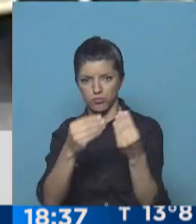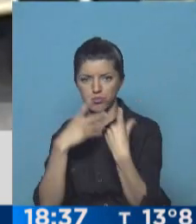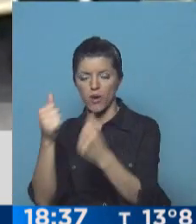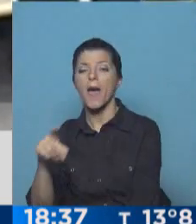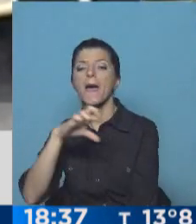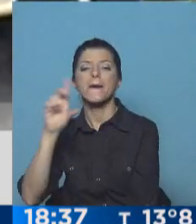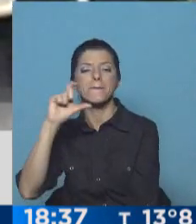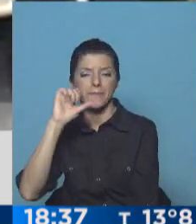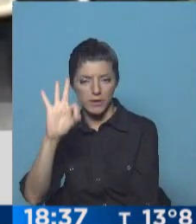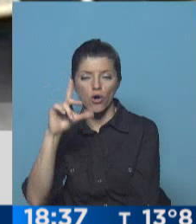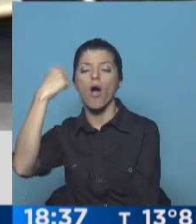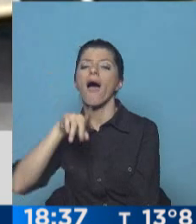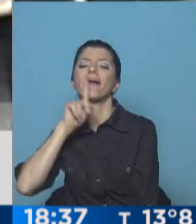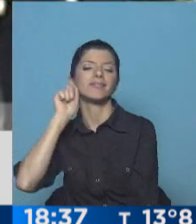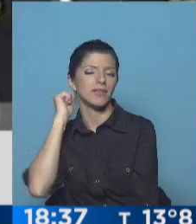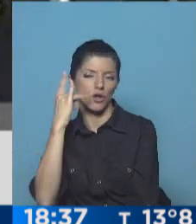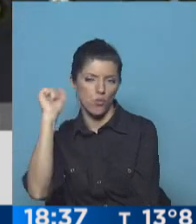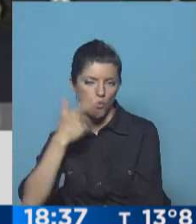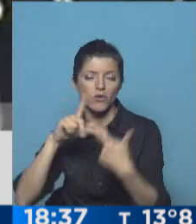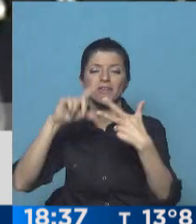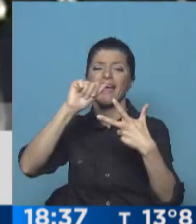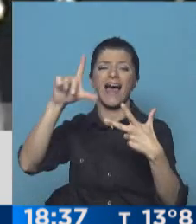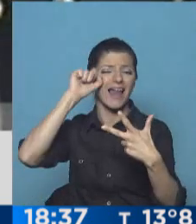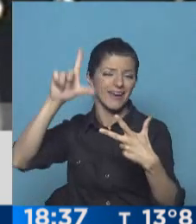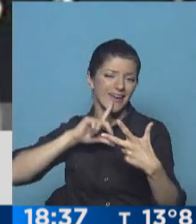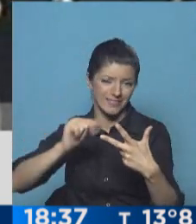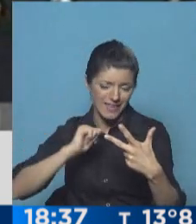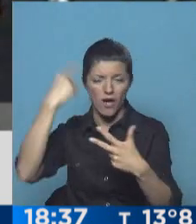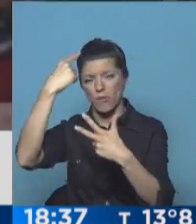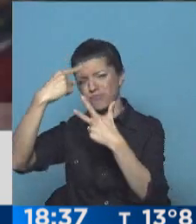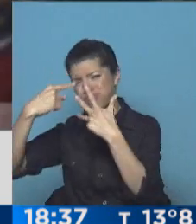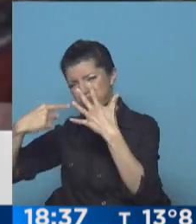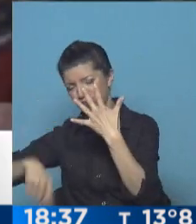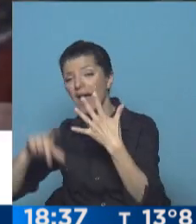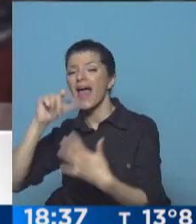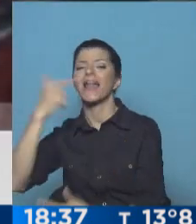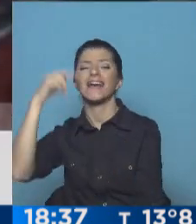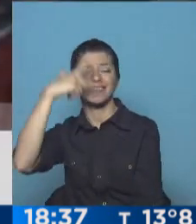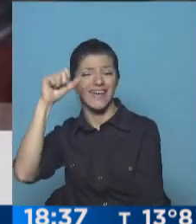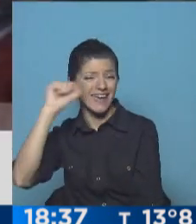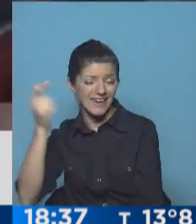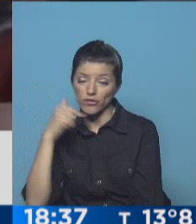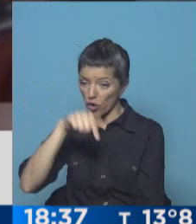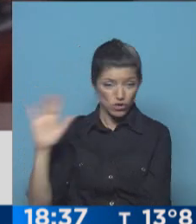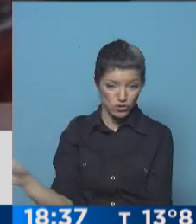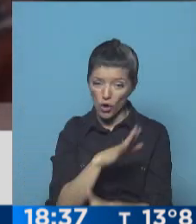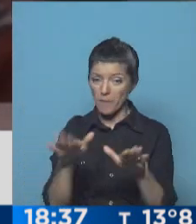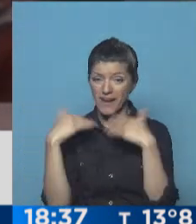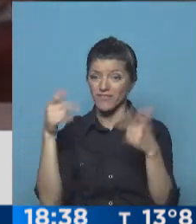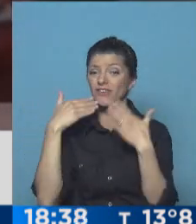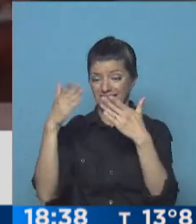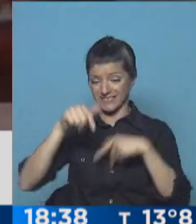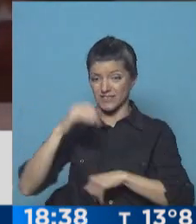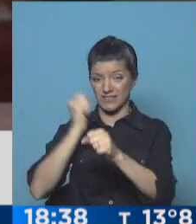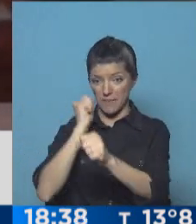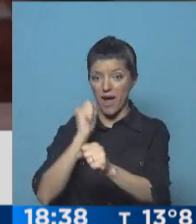Truncado, Los Antiguos, Caleta, Colo El Caique, Las Heras, que hoy van a verse beneficiadas con esta obra, íbamos a tener